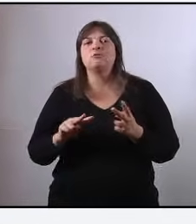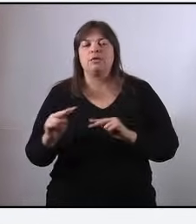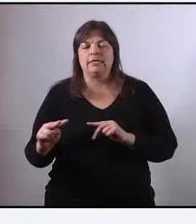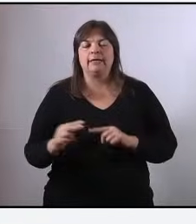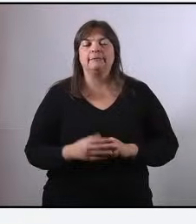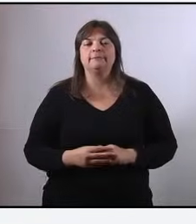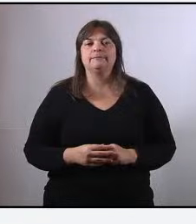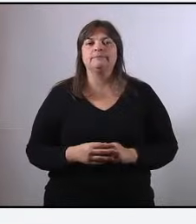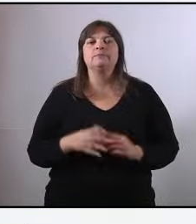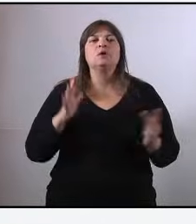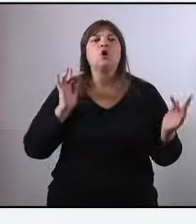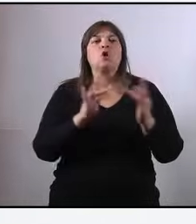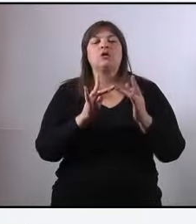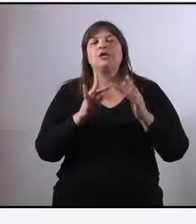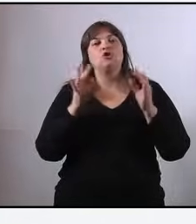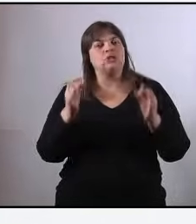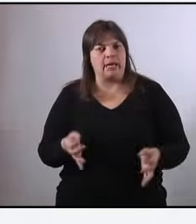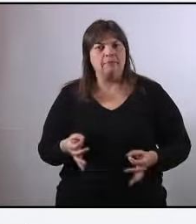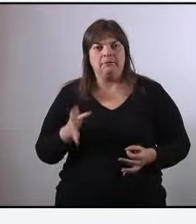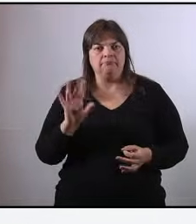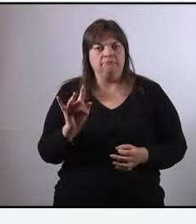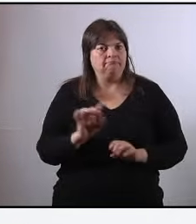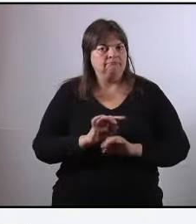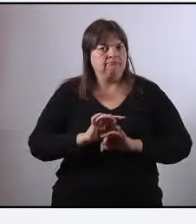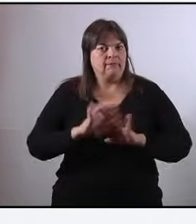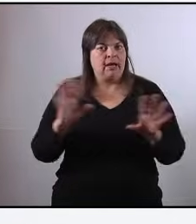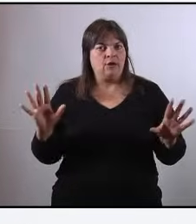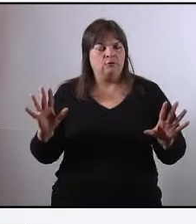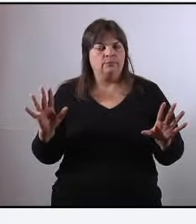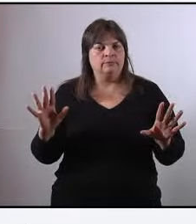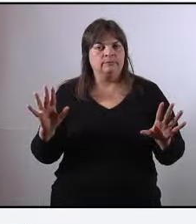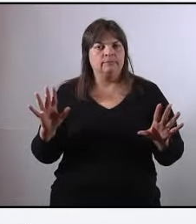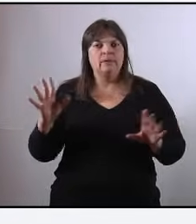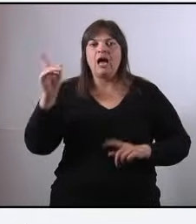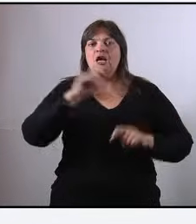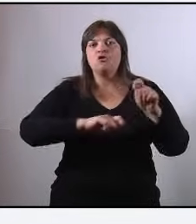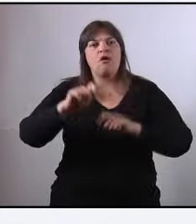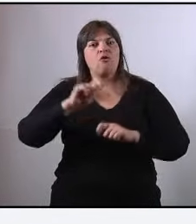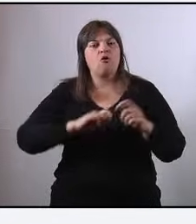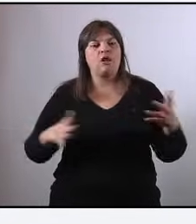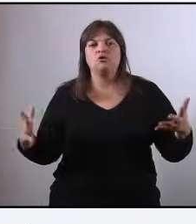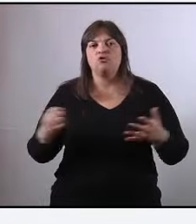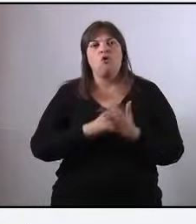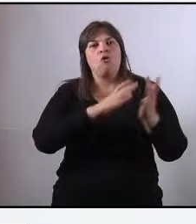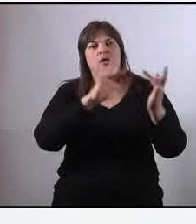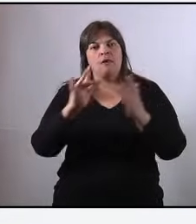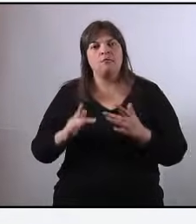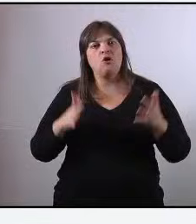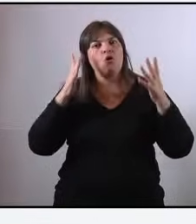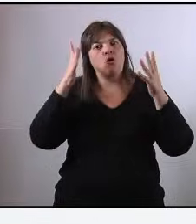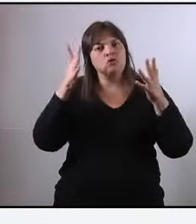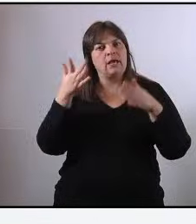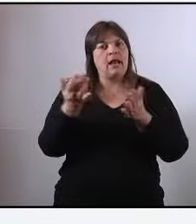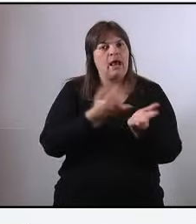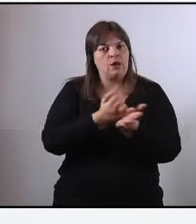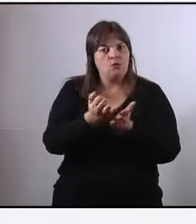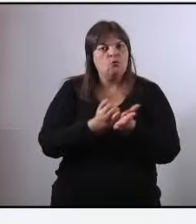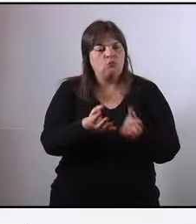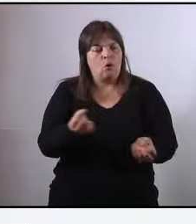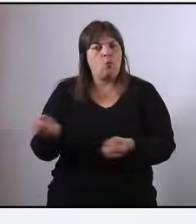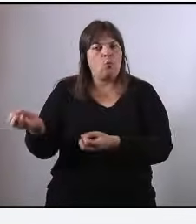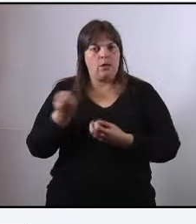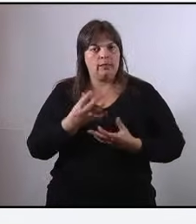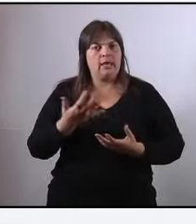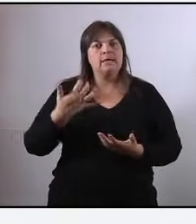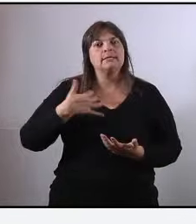Sí, contacto siempre, por supuesto, con todas las asociaciones. La consejera de Agricultura nos lo ha manifestado,